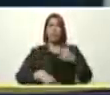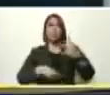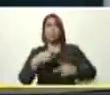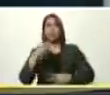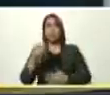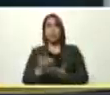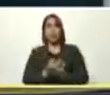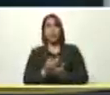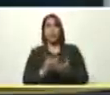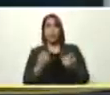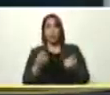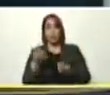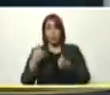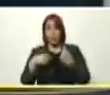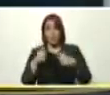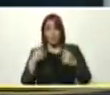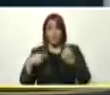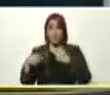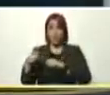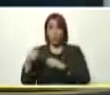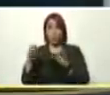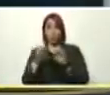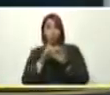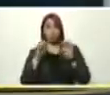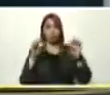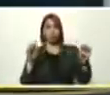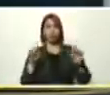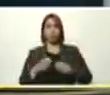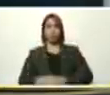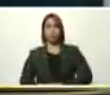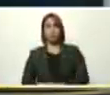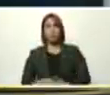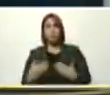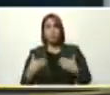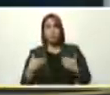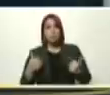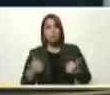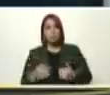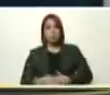económica, para el comercio, para la educación, para la salud.